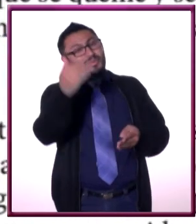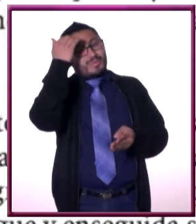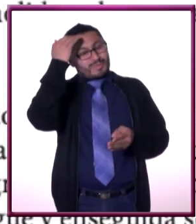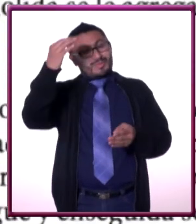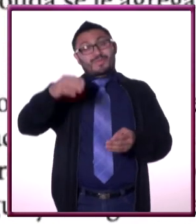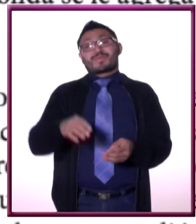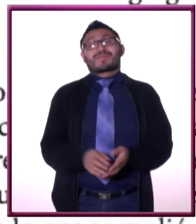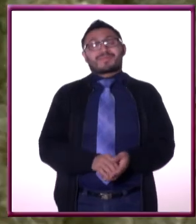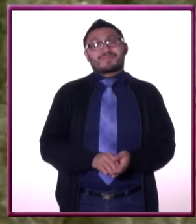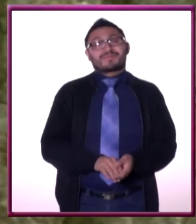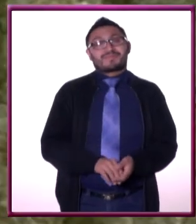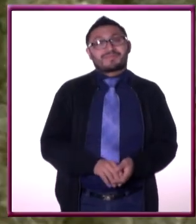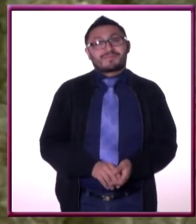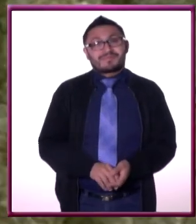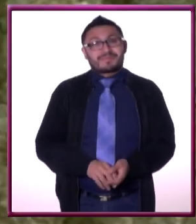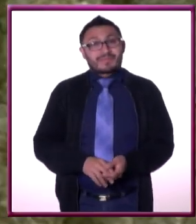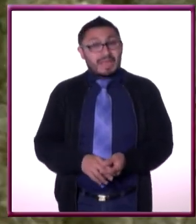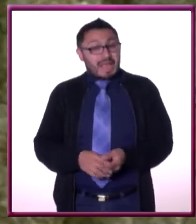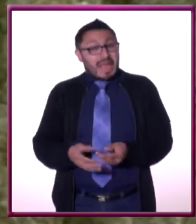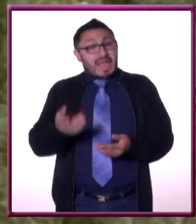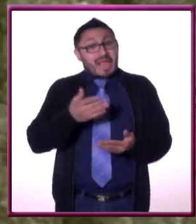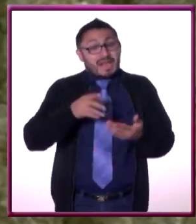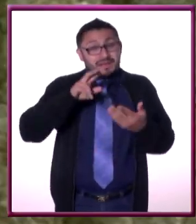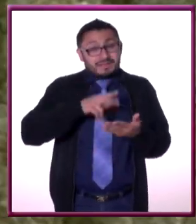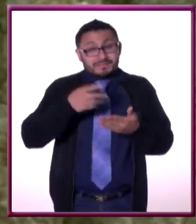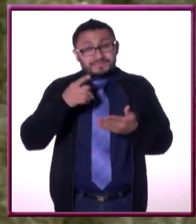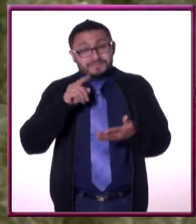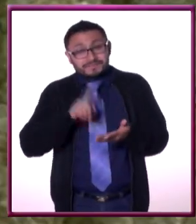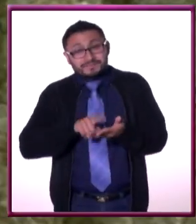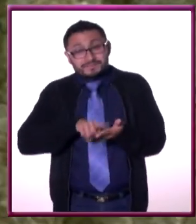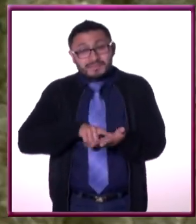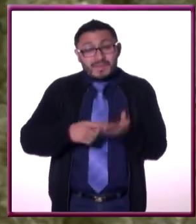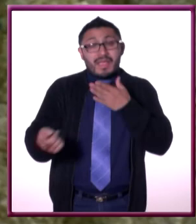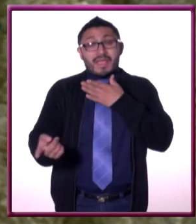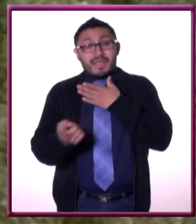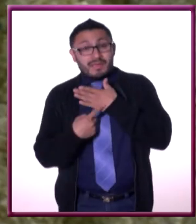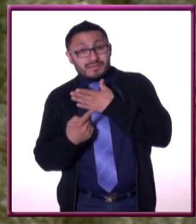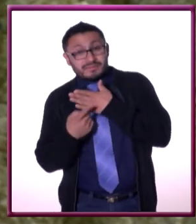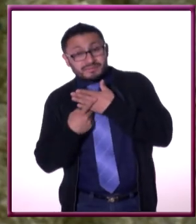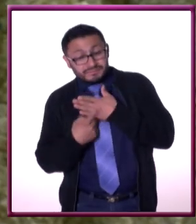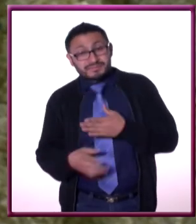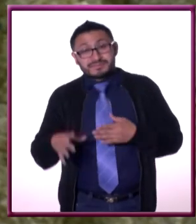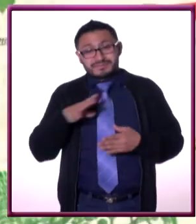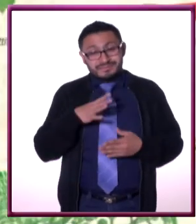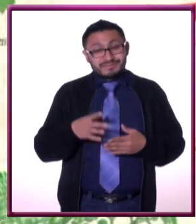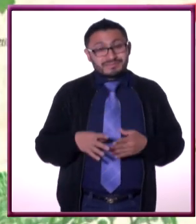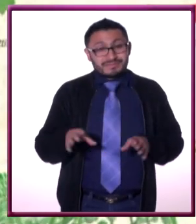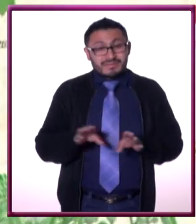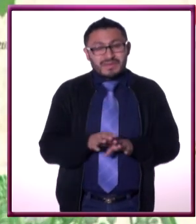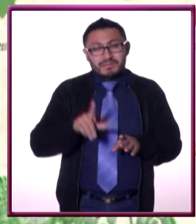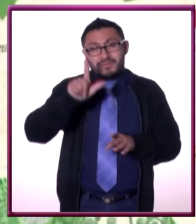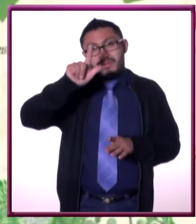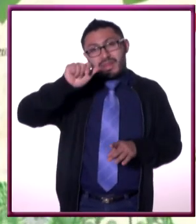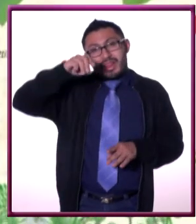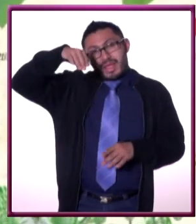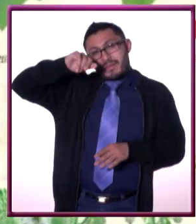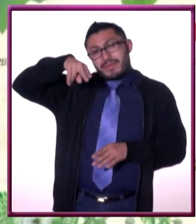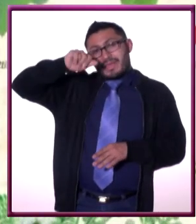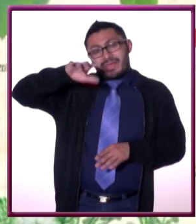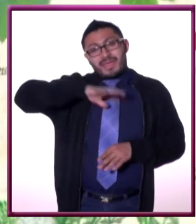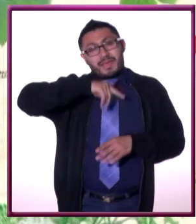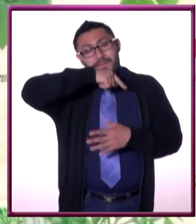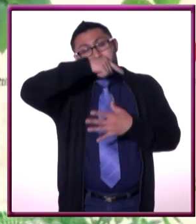una posibilidad más grande. Y en la parte de atrás del calendario tenemos aquí como una lámina que Ujú.